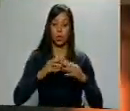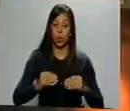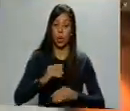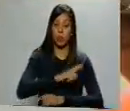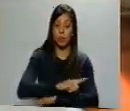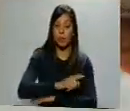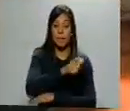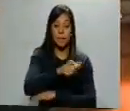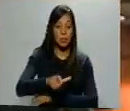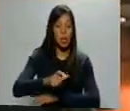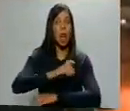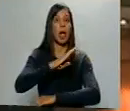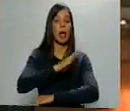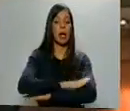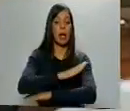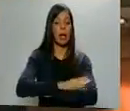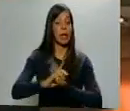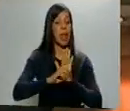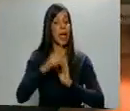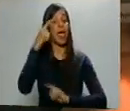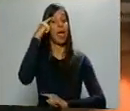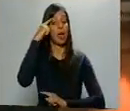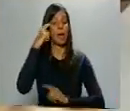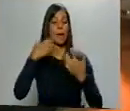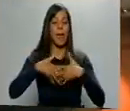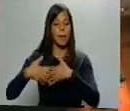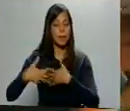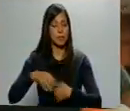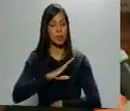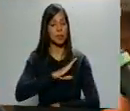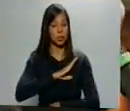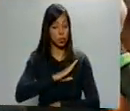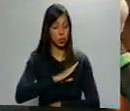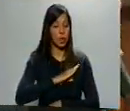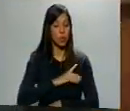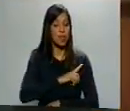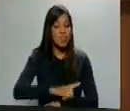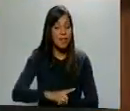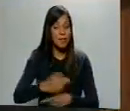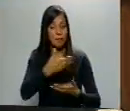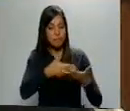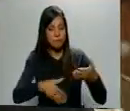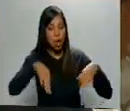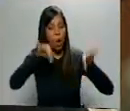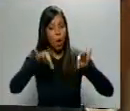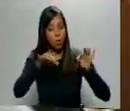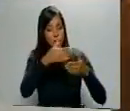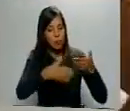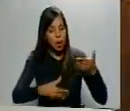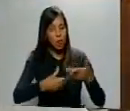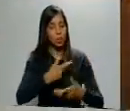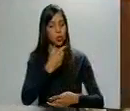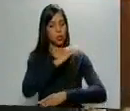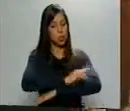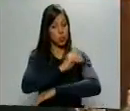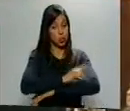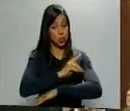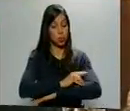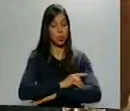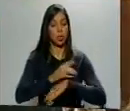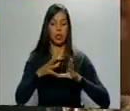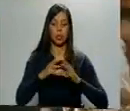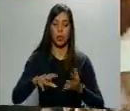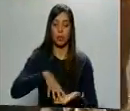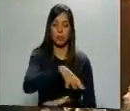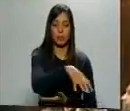ley. También va a motivar a que los empresarios mantengan los papeles en reglas. Esto va a servir para toda la República